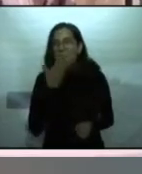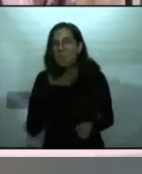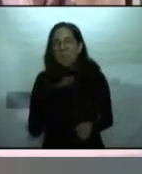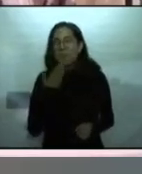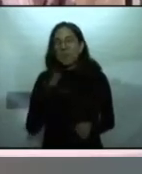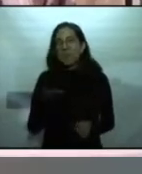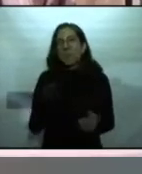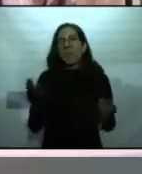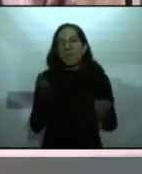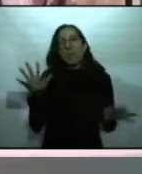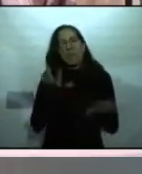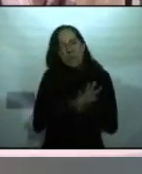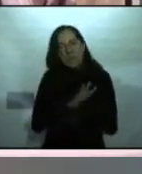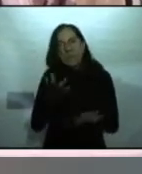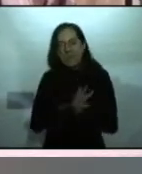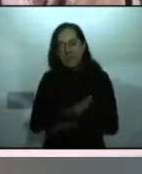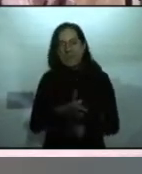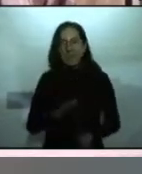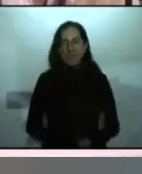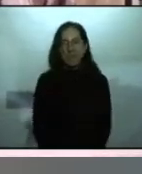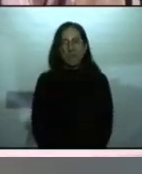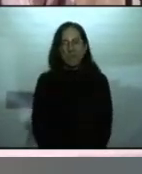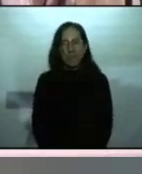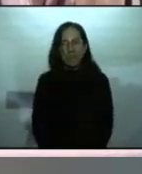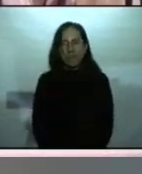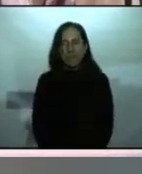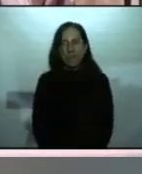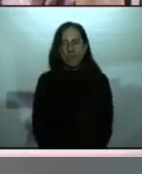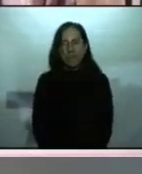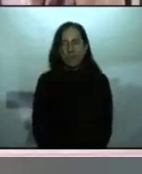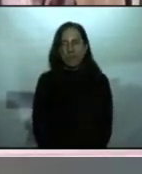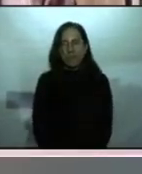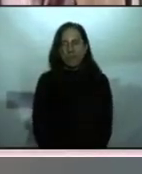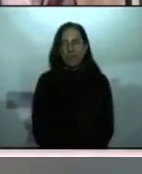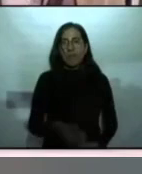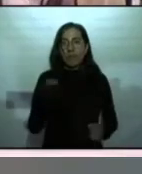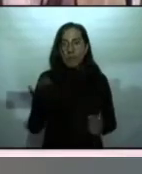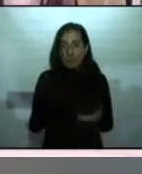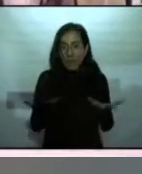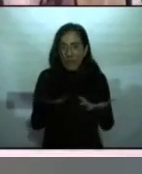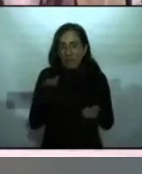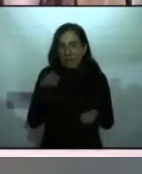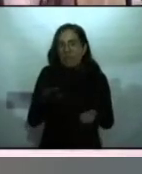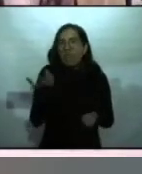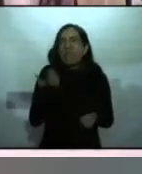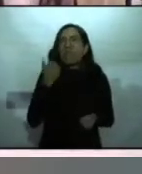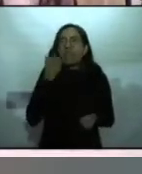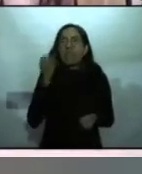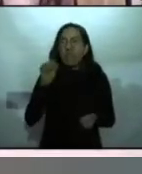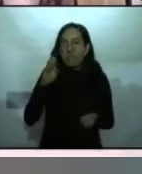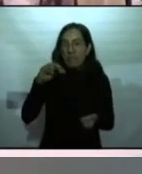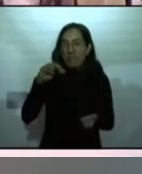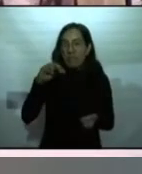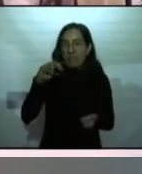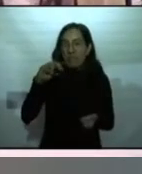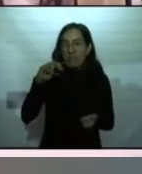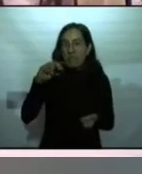¿Qué es mejor? ¿Que a los ministros los elija la Cámara de Senadores o el pueblo de